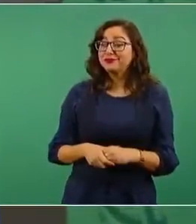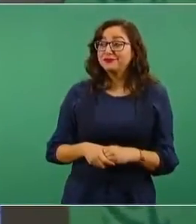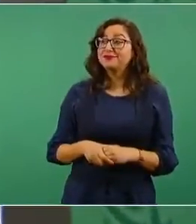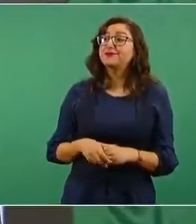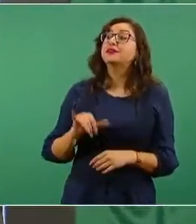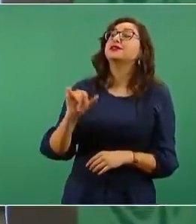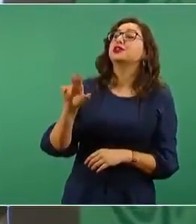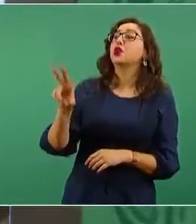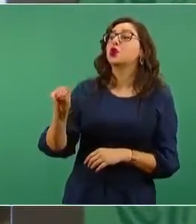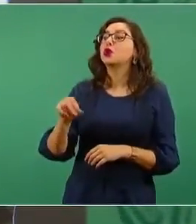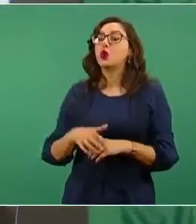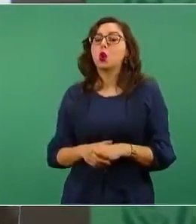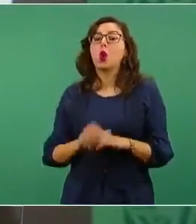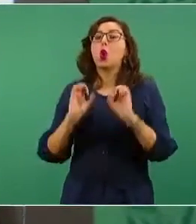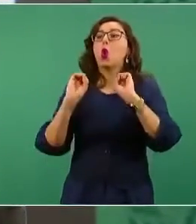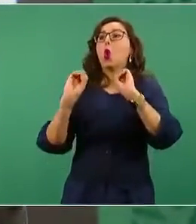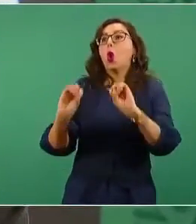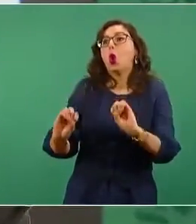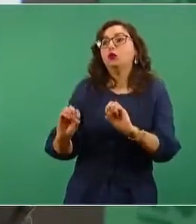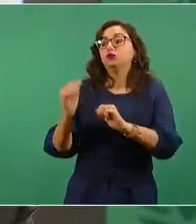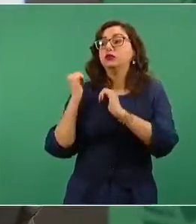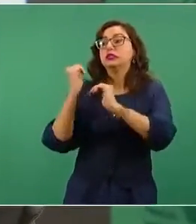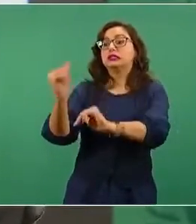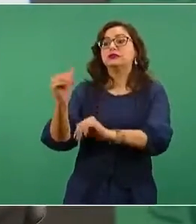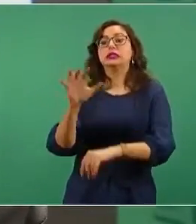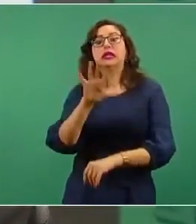salir a la calle más de 500 mujeres.